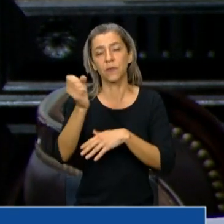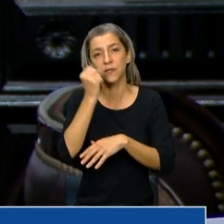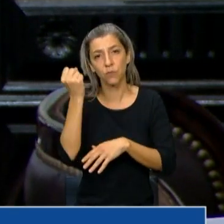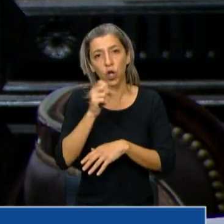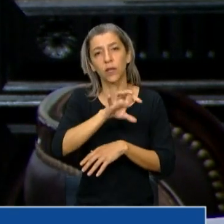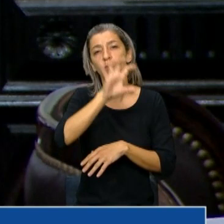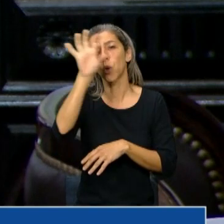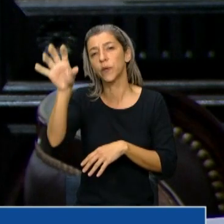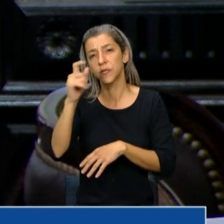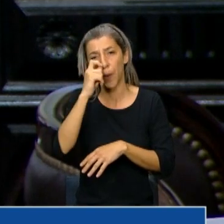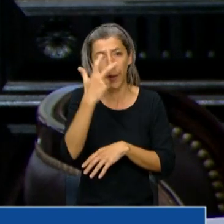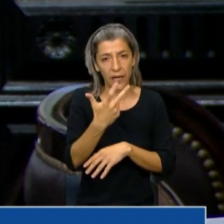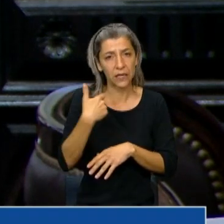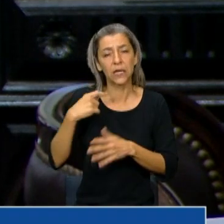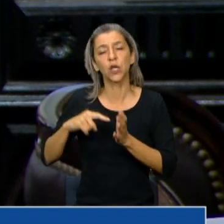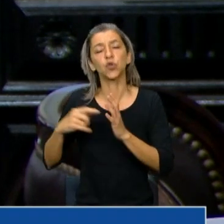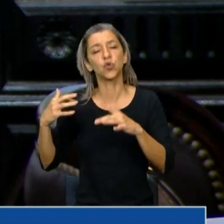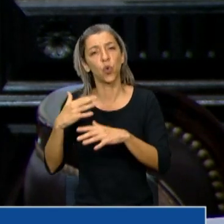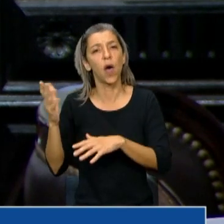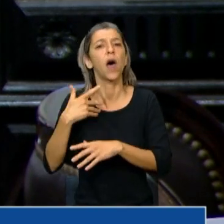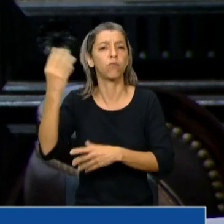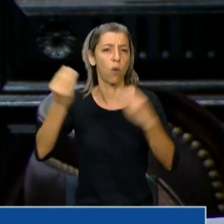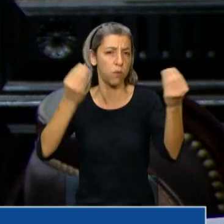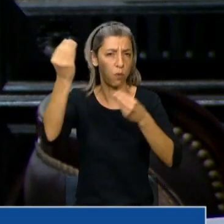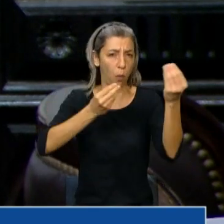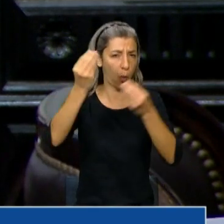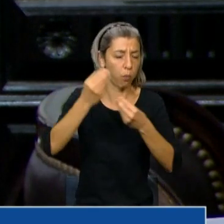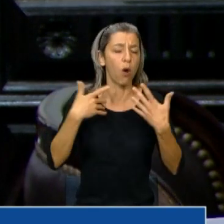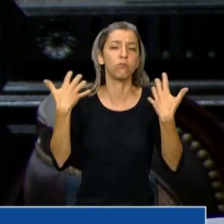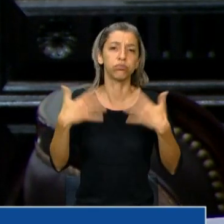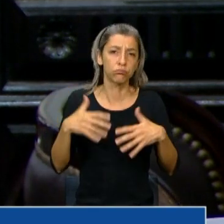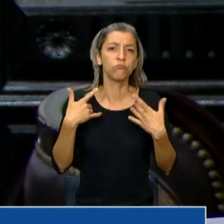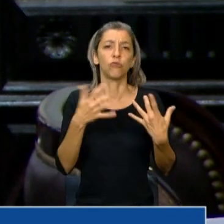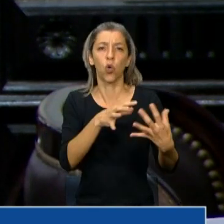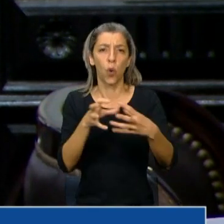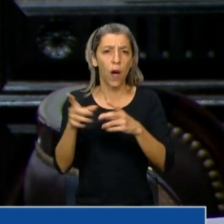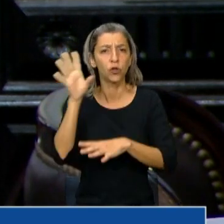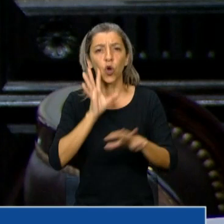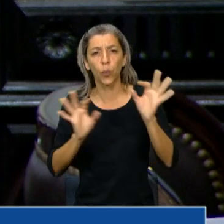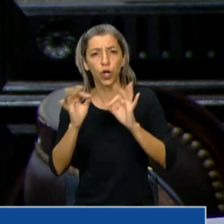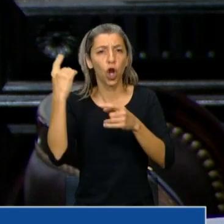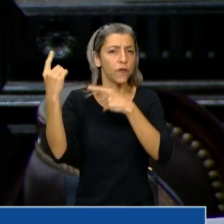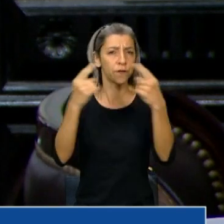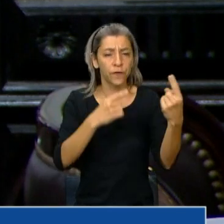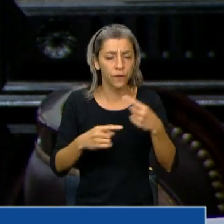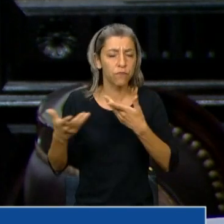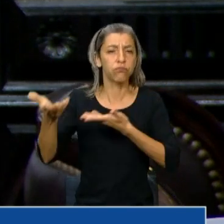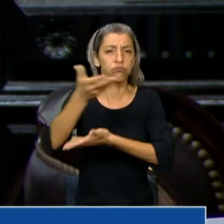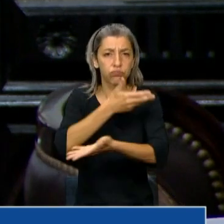23 provincias, de la Ciudad Autónoma de Buenos Aires, es decir, una discusión con opiniones